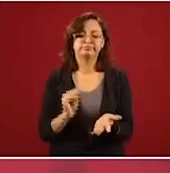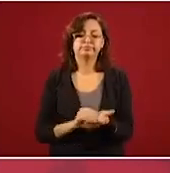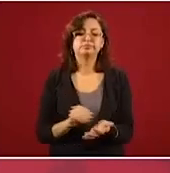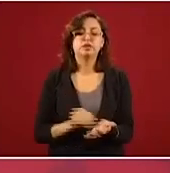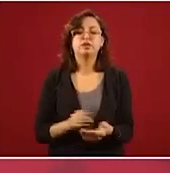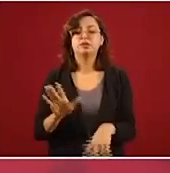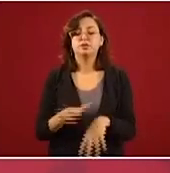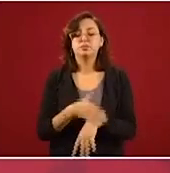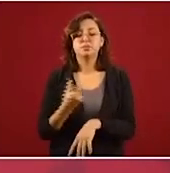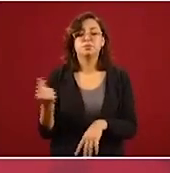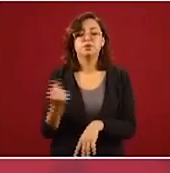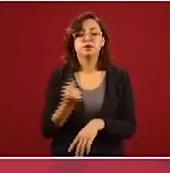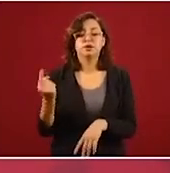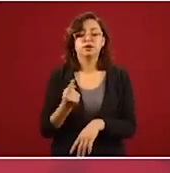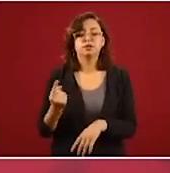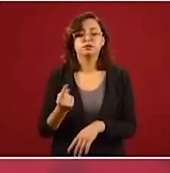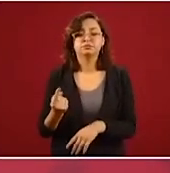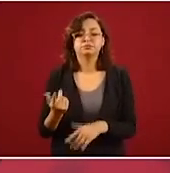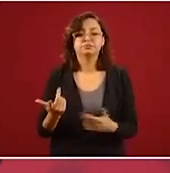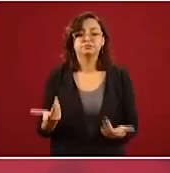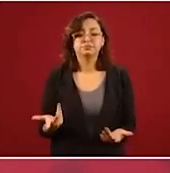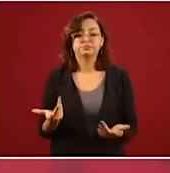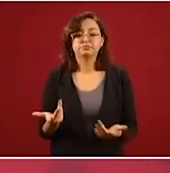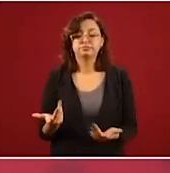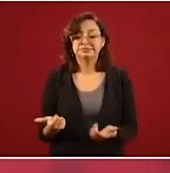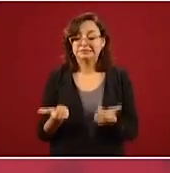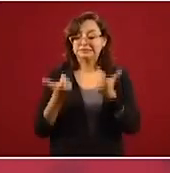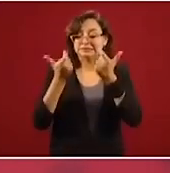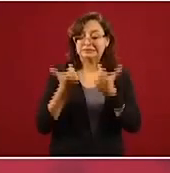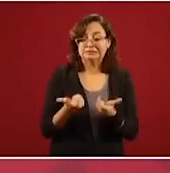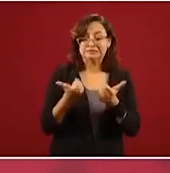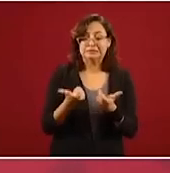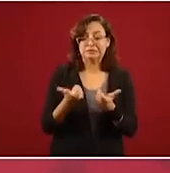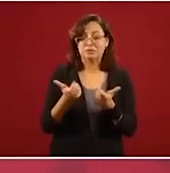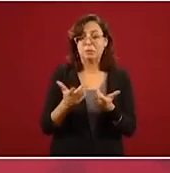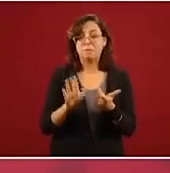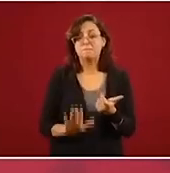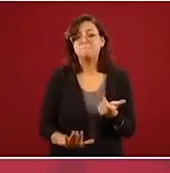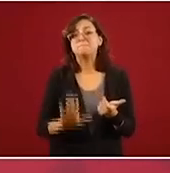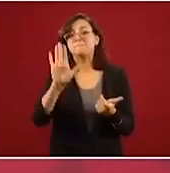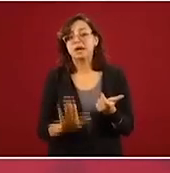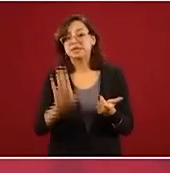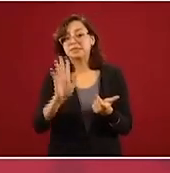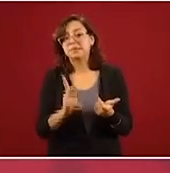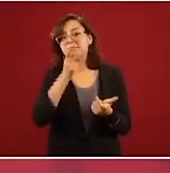porque el dinero es la mamá y el papá del diablo.